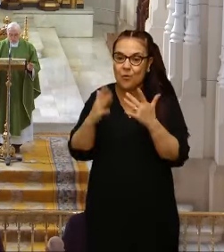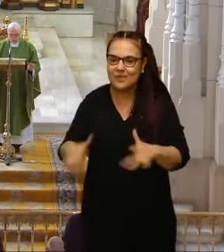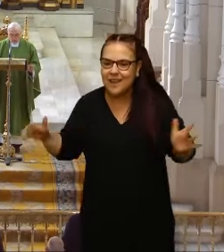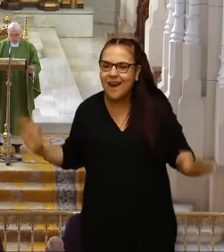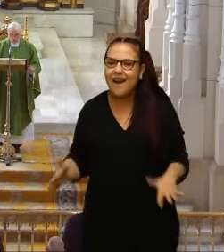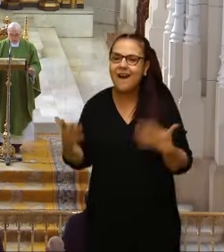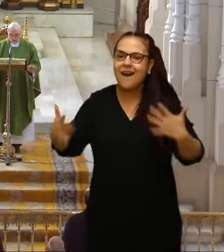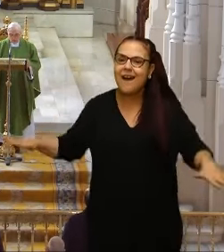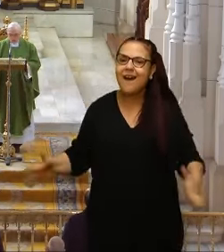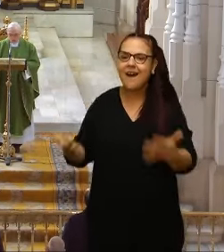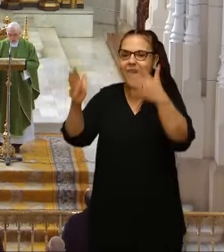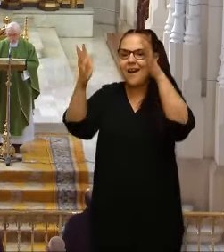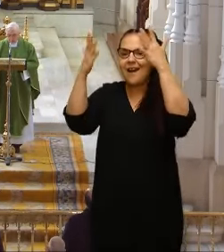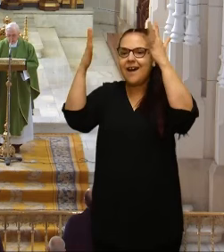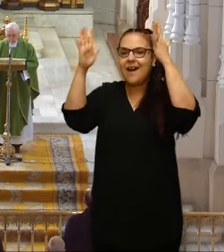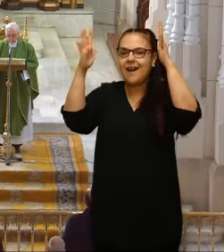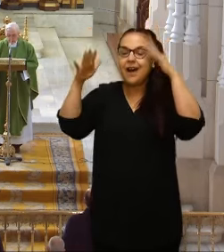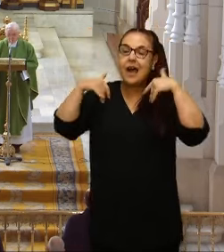aleluya,